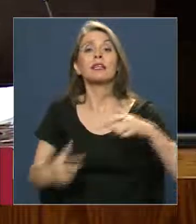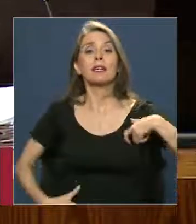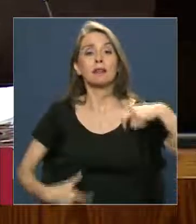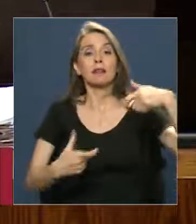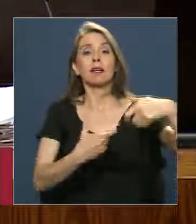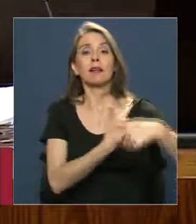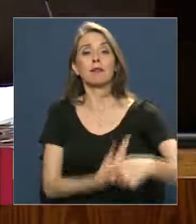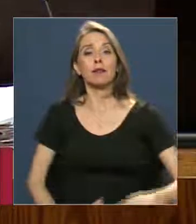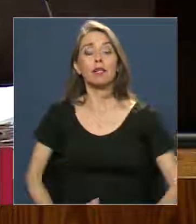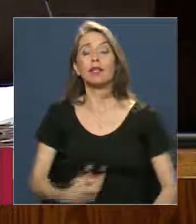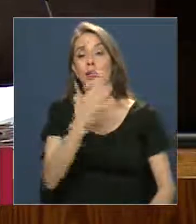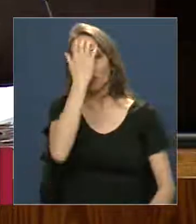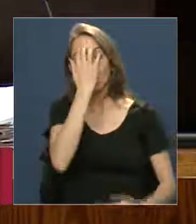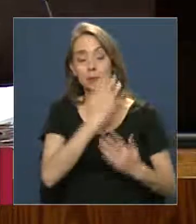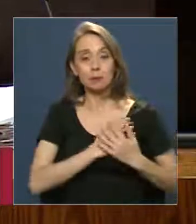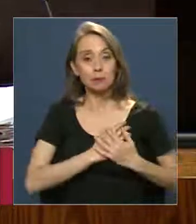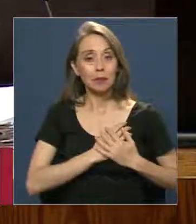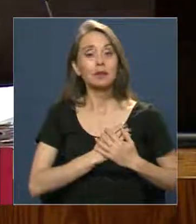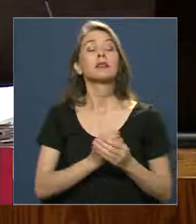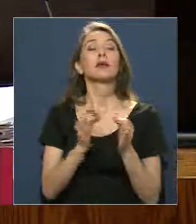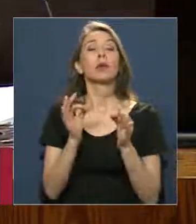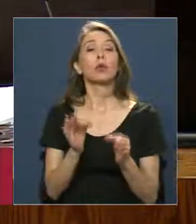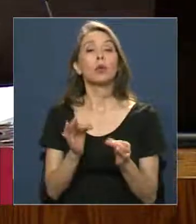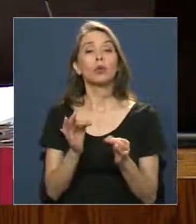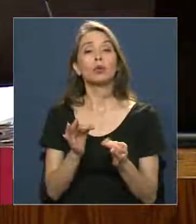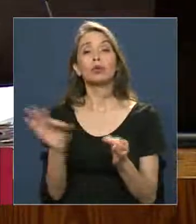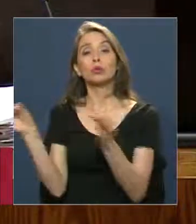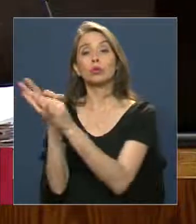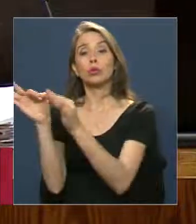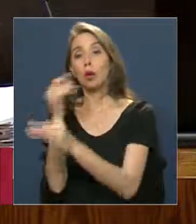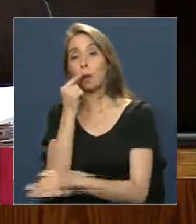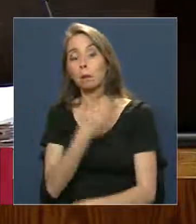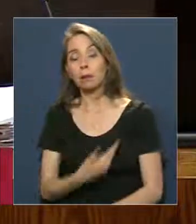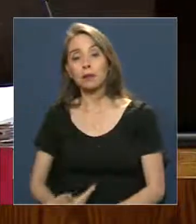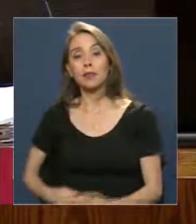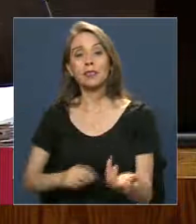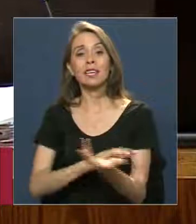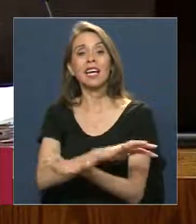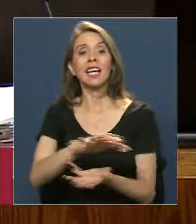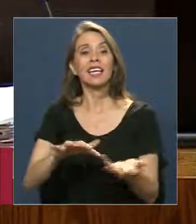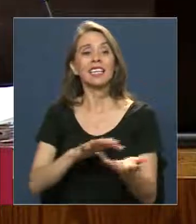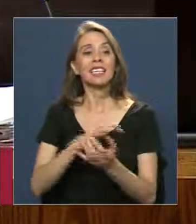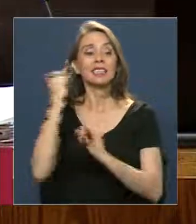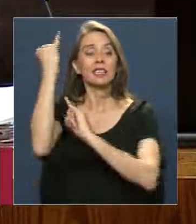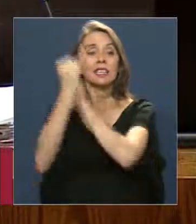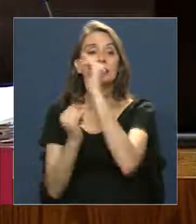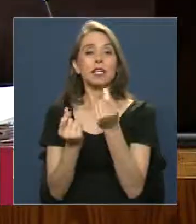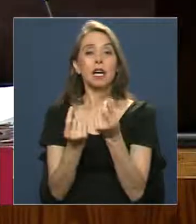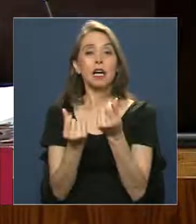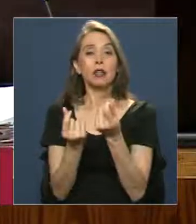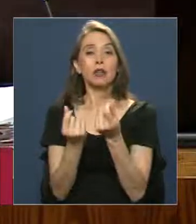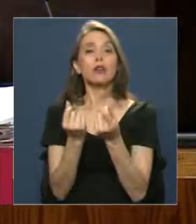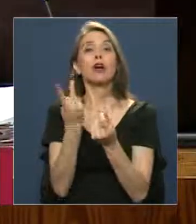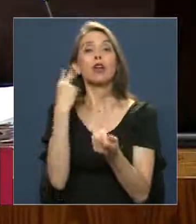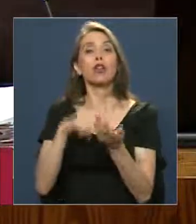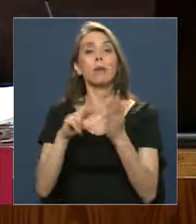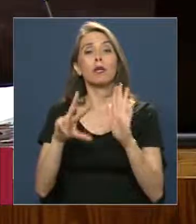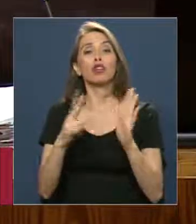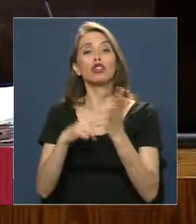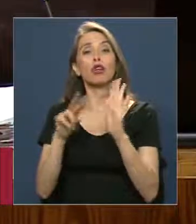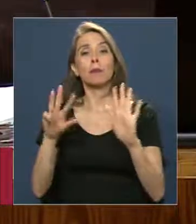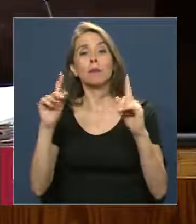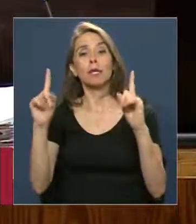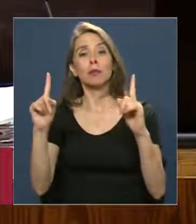Michelle Bachelet y fue justamente en el contexto, presidente, de la crisis internacional de los años